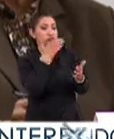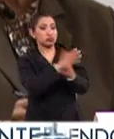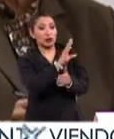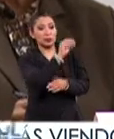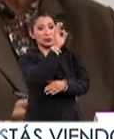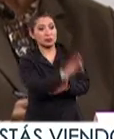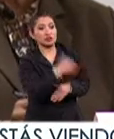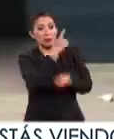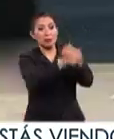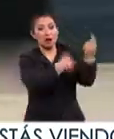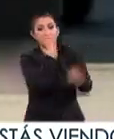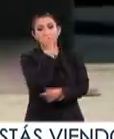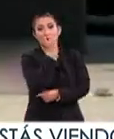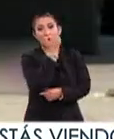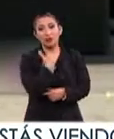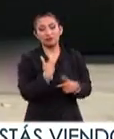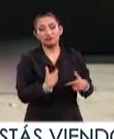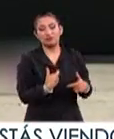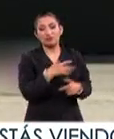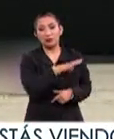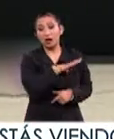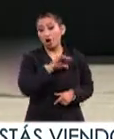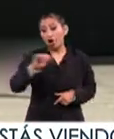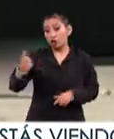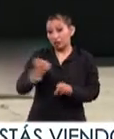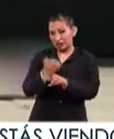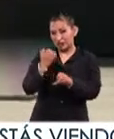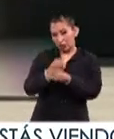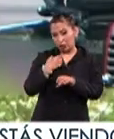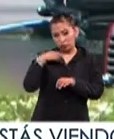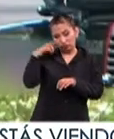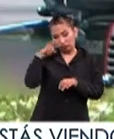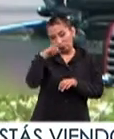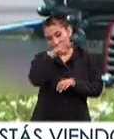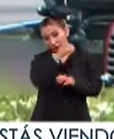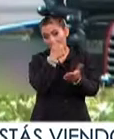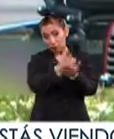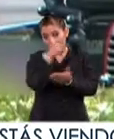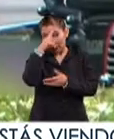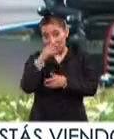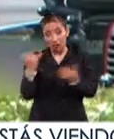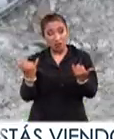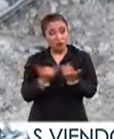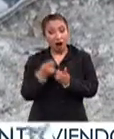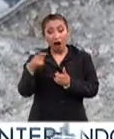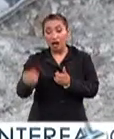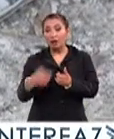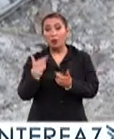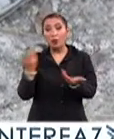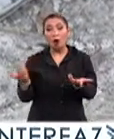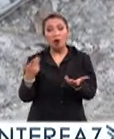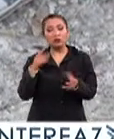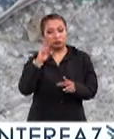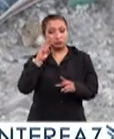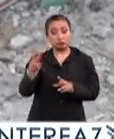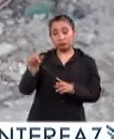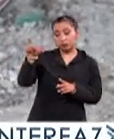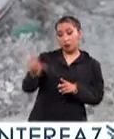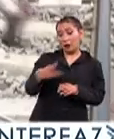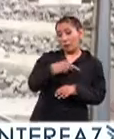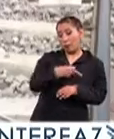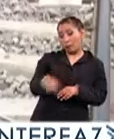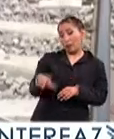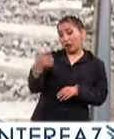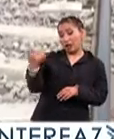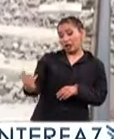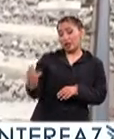al 90%. Tal y como ocurre en otros estados del país, la Ciudad de México no ha roto la asociación entre